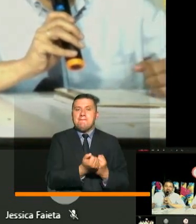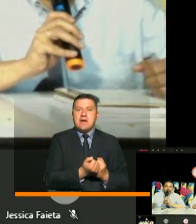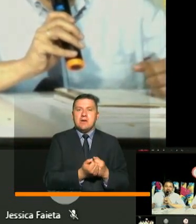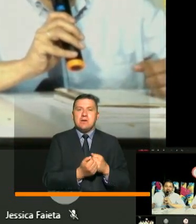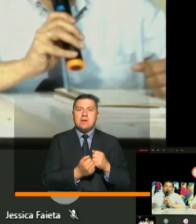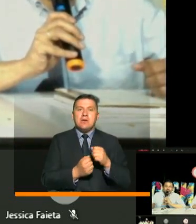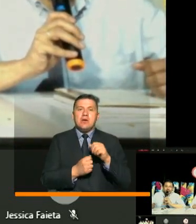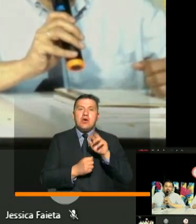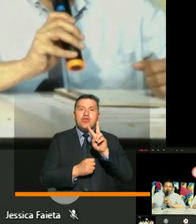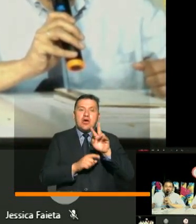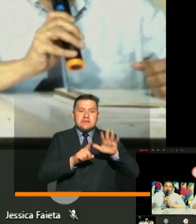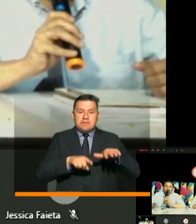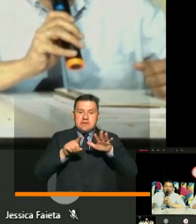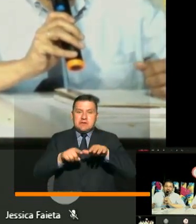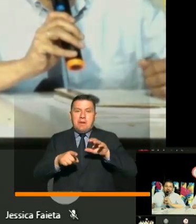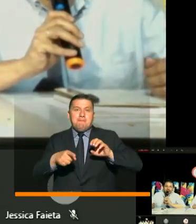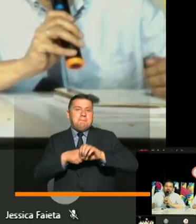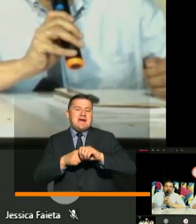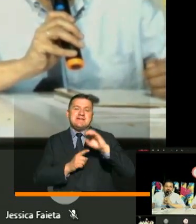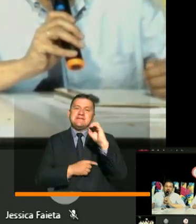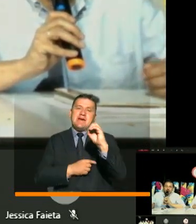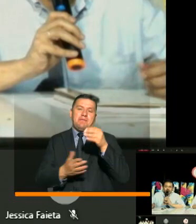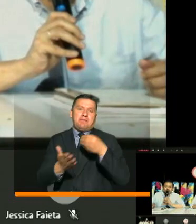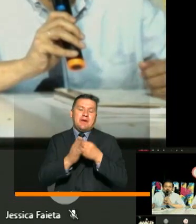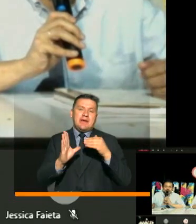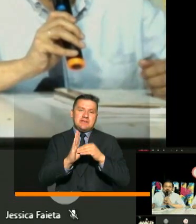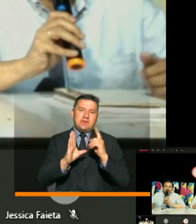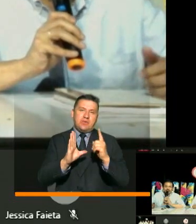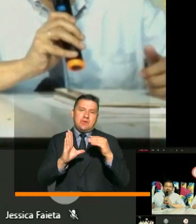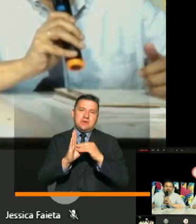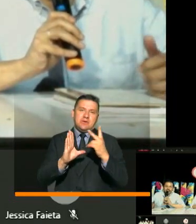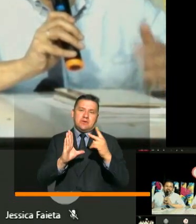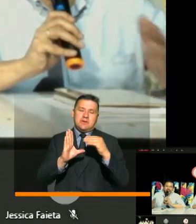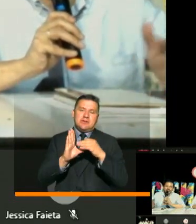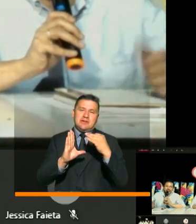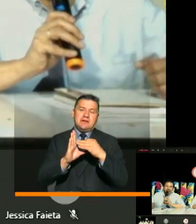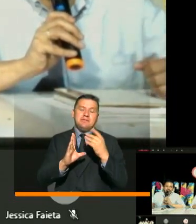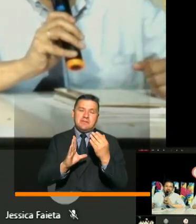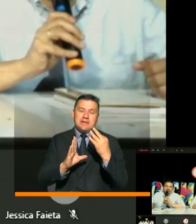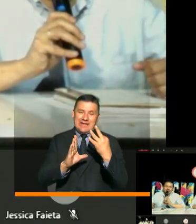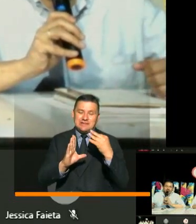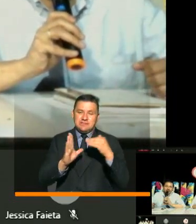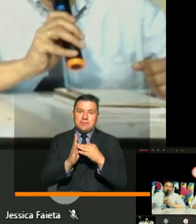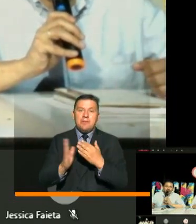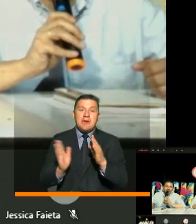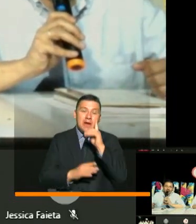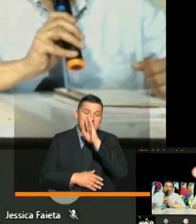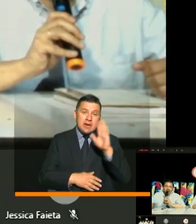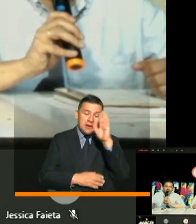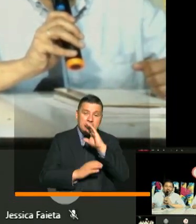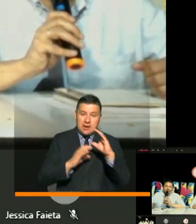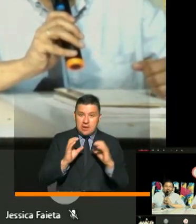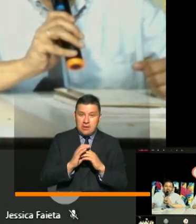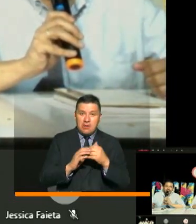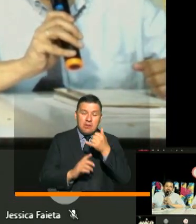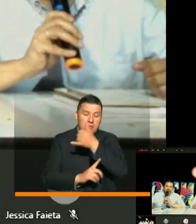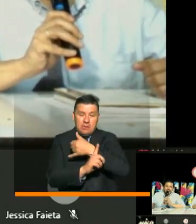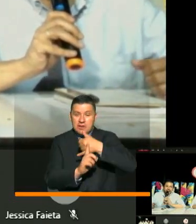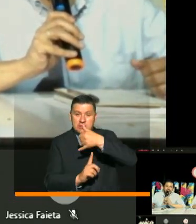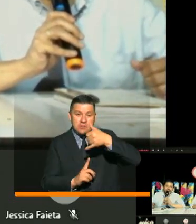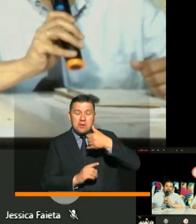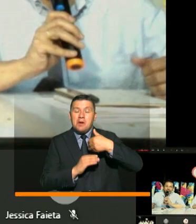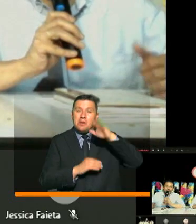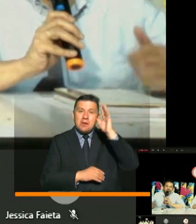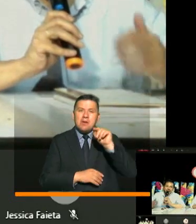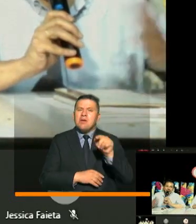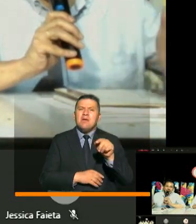dos semestres de este año con matrícula cero, estratos 1, 2 y 3. También hemos fortalecido el plan social para el Cauca en el Pacífico,